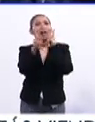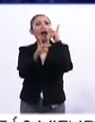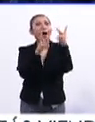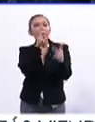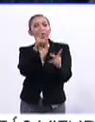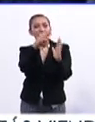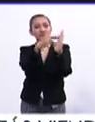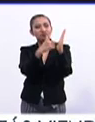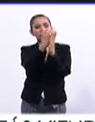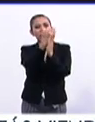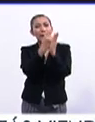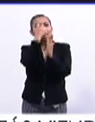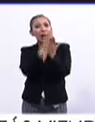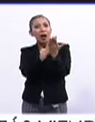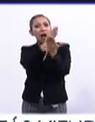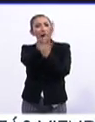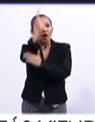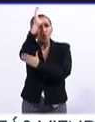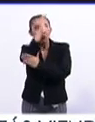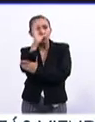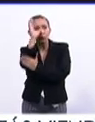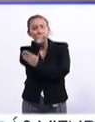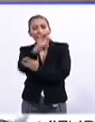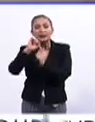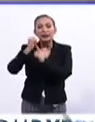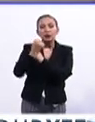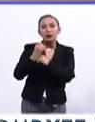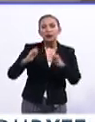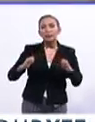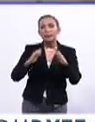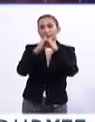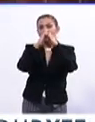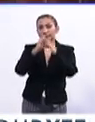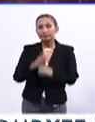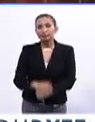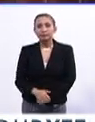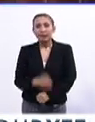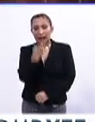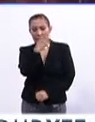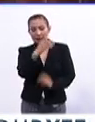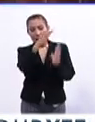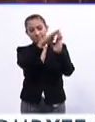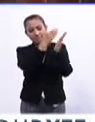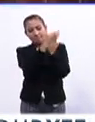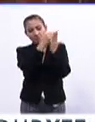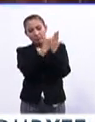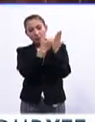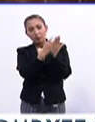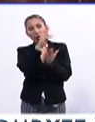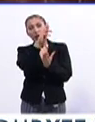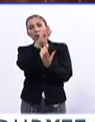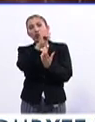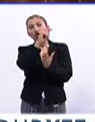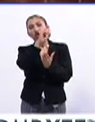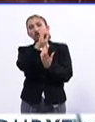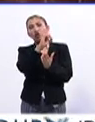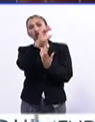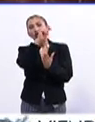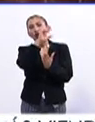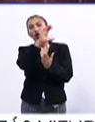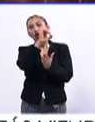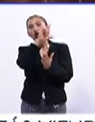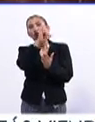protocolo para una intervención cultural en situaciones de emergencia este protocolo interviene directamente